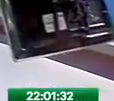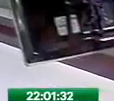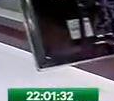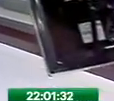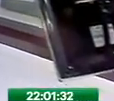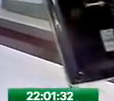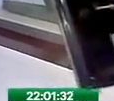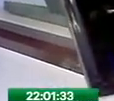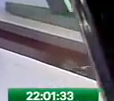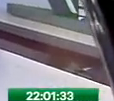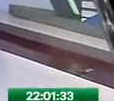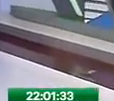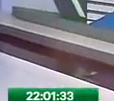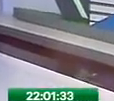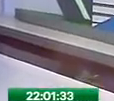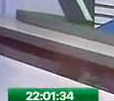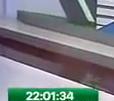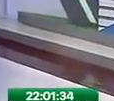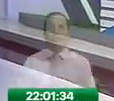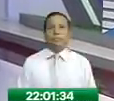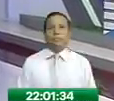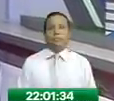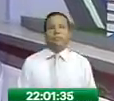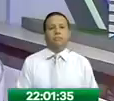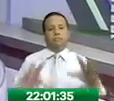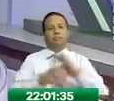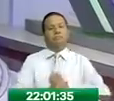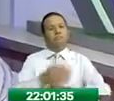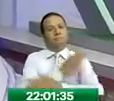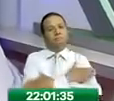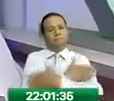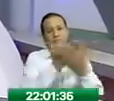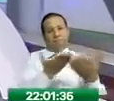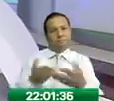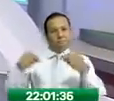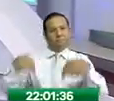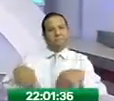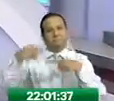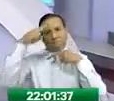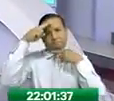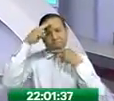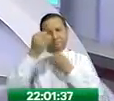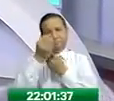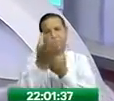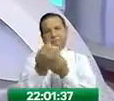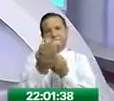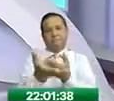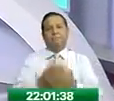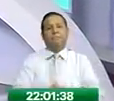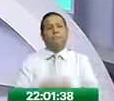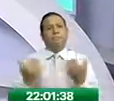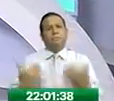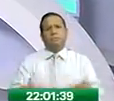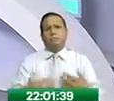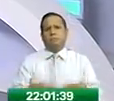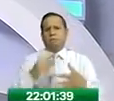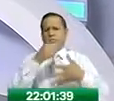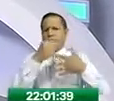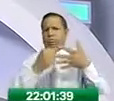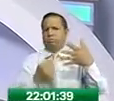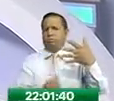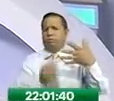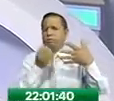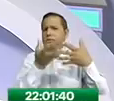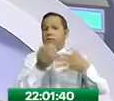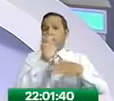Miércoles 1 de julio, amigos televidentes, buenas noches. Les damos la cordial bienvenida a la emisión estelar de su informativo de la noticia. Les tenemos completa información de Ecuador